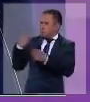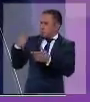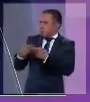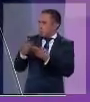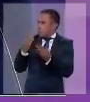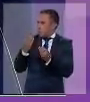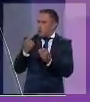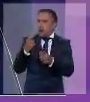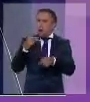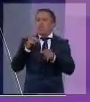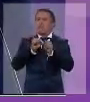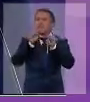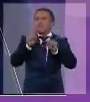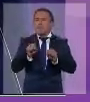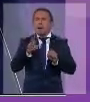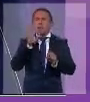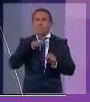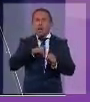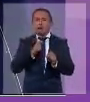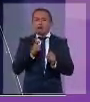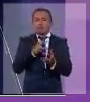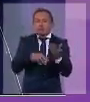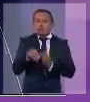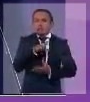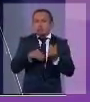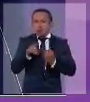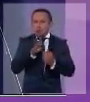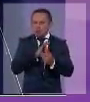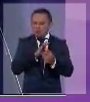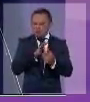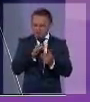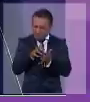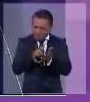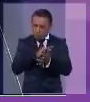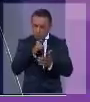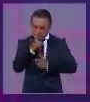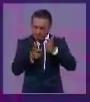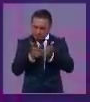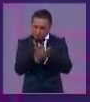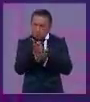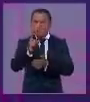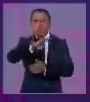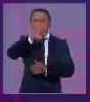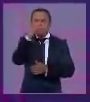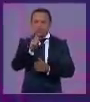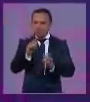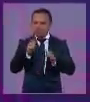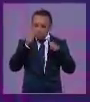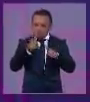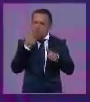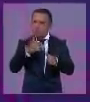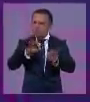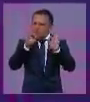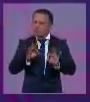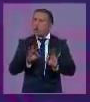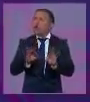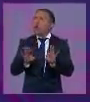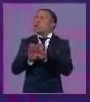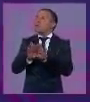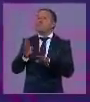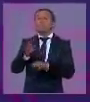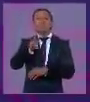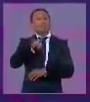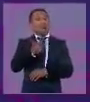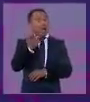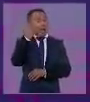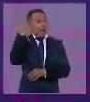sistema funcionara de manera óptima, al 100, como propone usted? El recorte se hizo porque teníamos recursos en un fondo para gastos